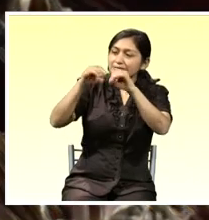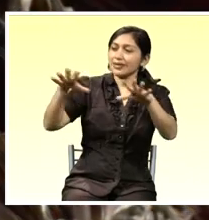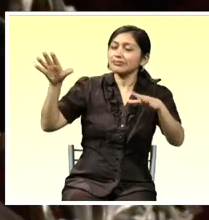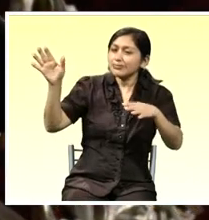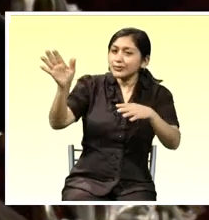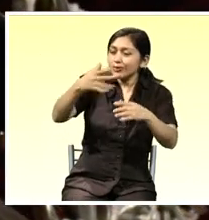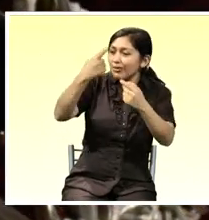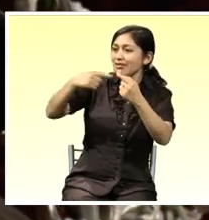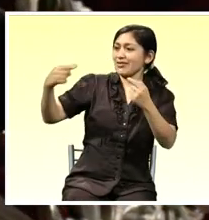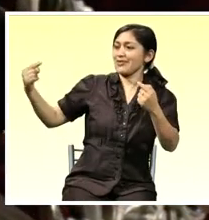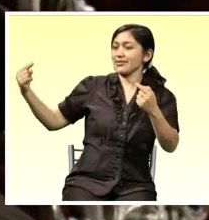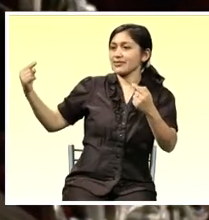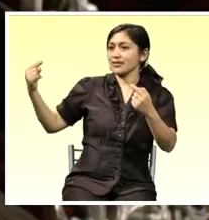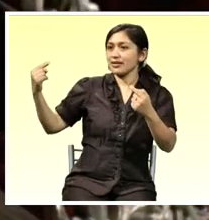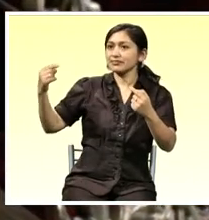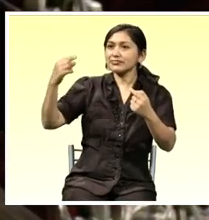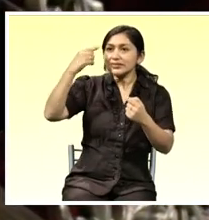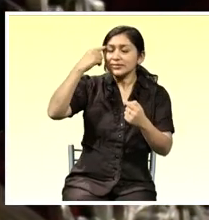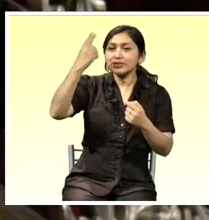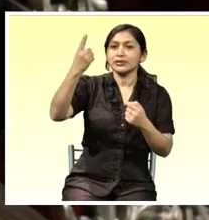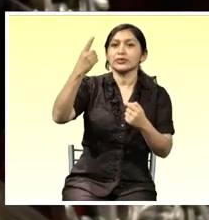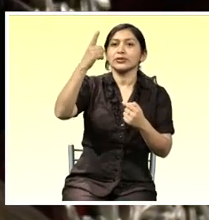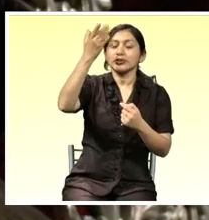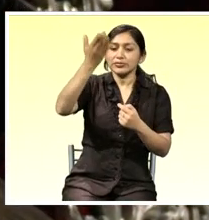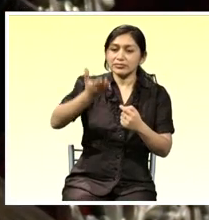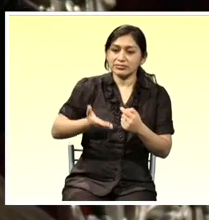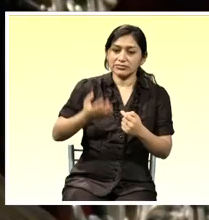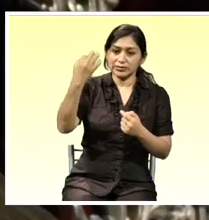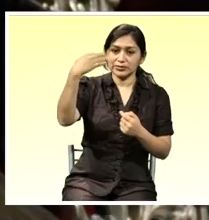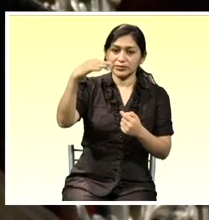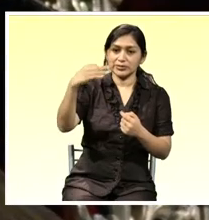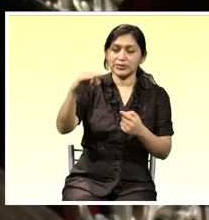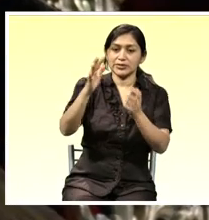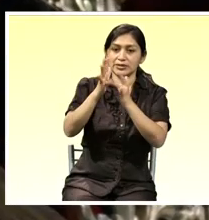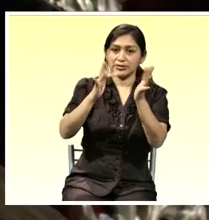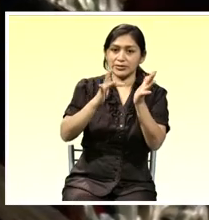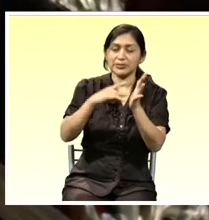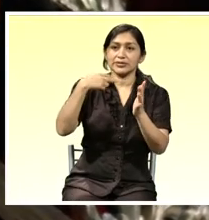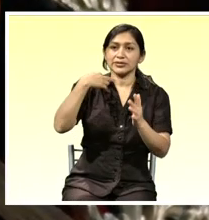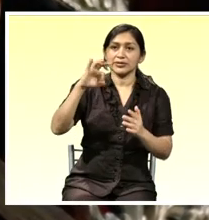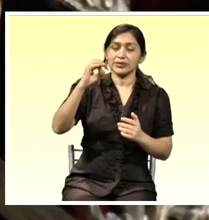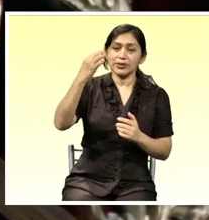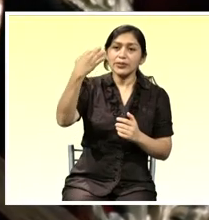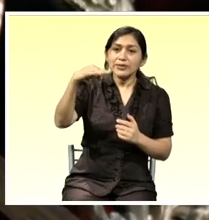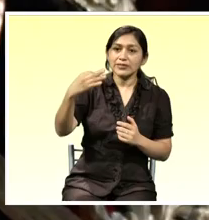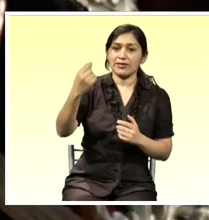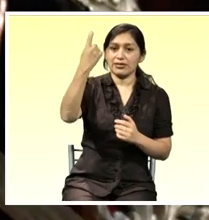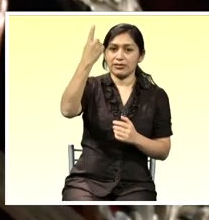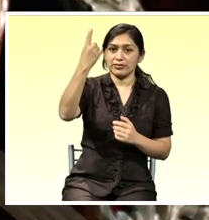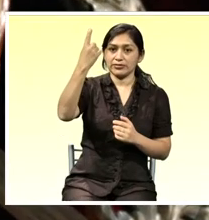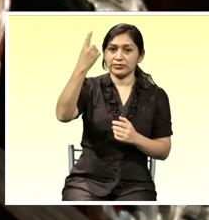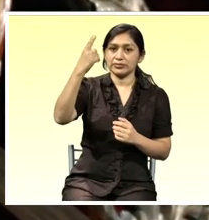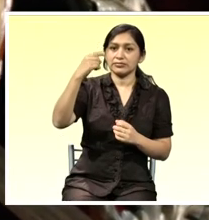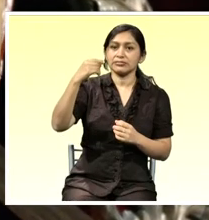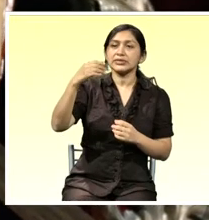invisible. Creo en un solo Señor, Jesucristo, Hijo único de Dios, nacido del